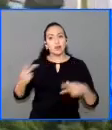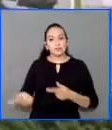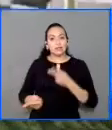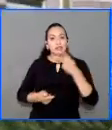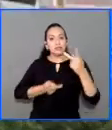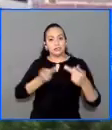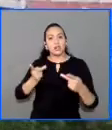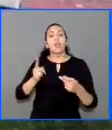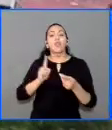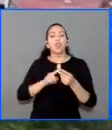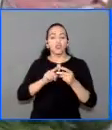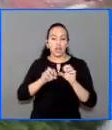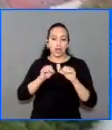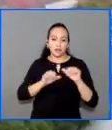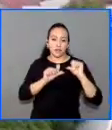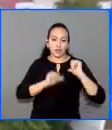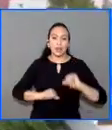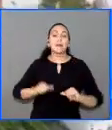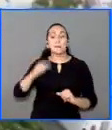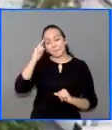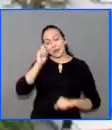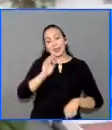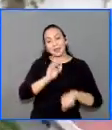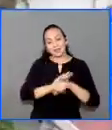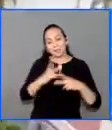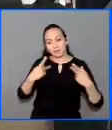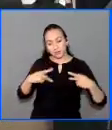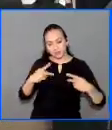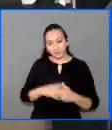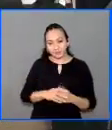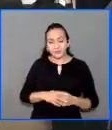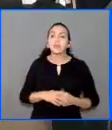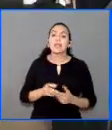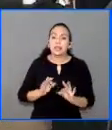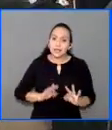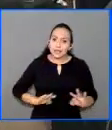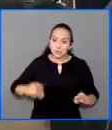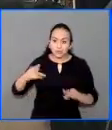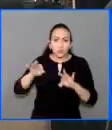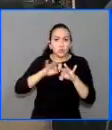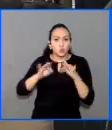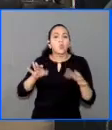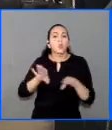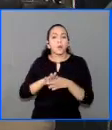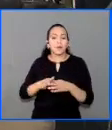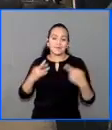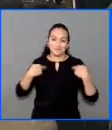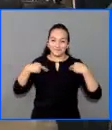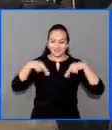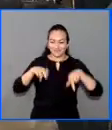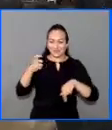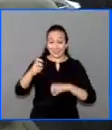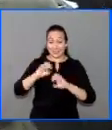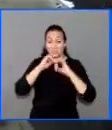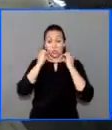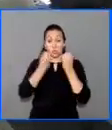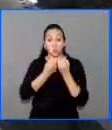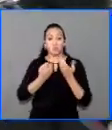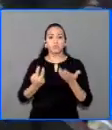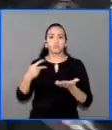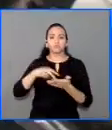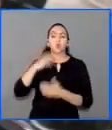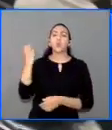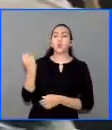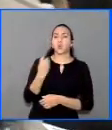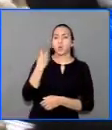la Defensa al contribuyente. Y sobre la importancia de su trabajo, representantes de este organismo impartieron una conferencia a estudiantes de